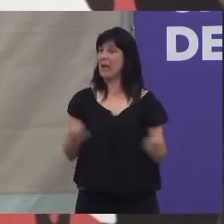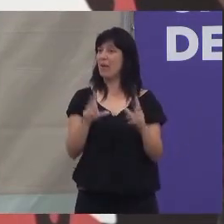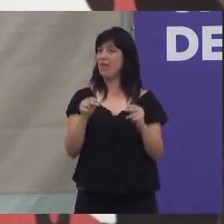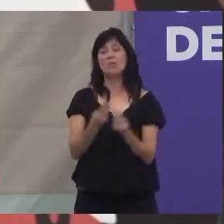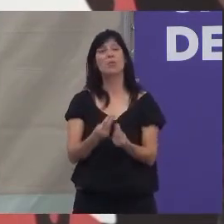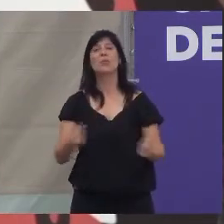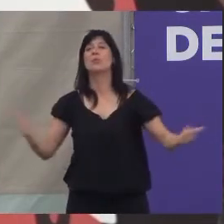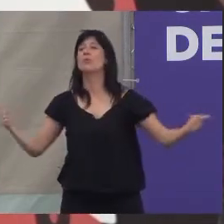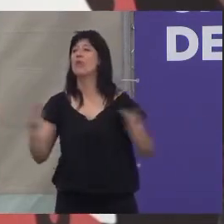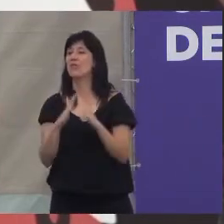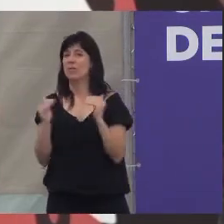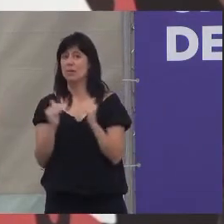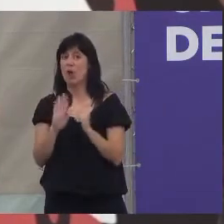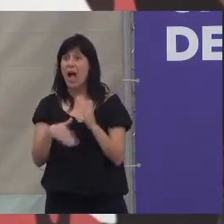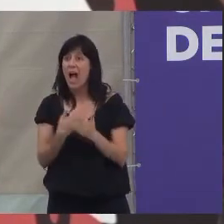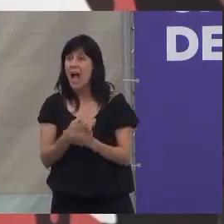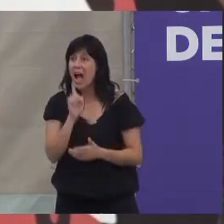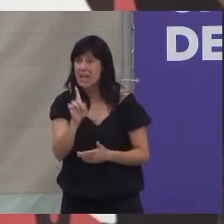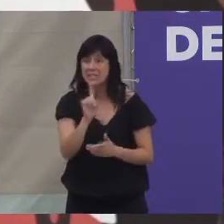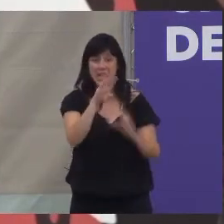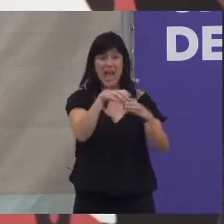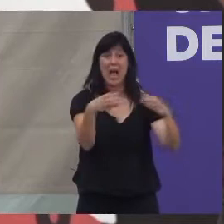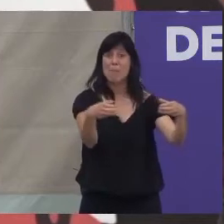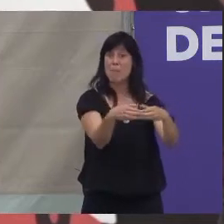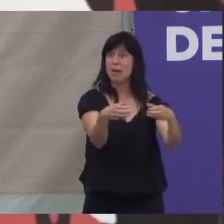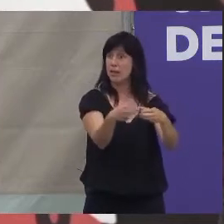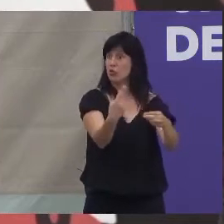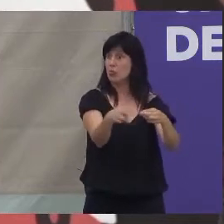desaparece. Incluso en partidos en los que el